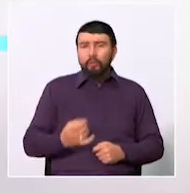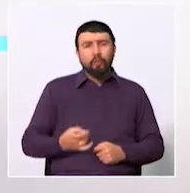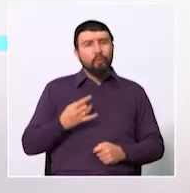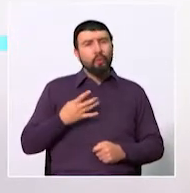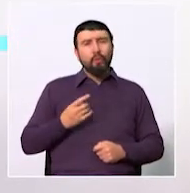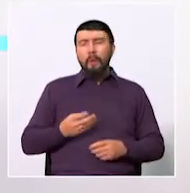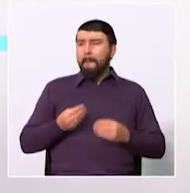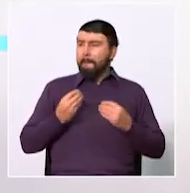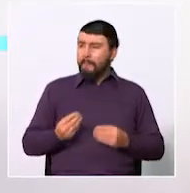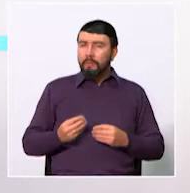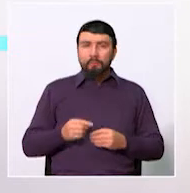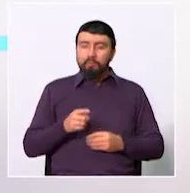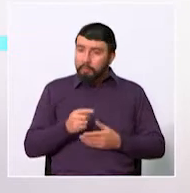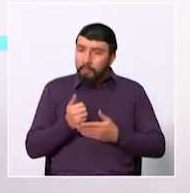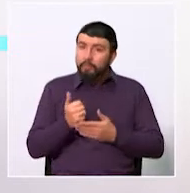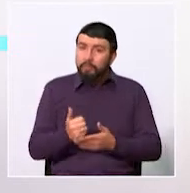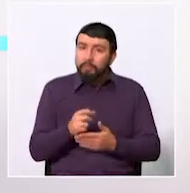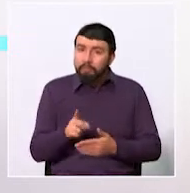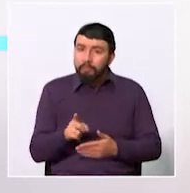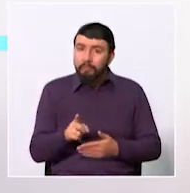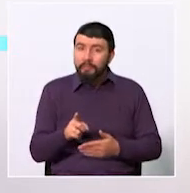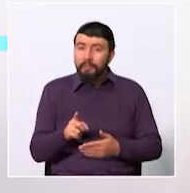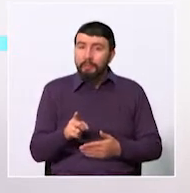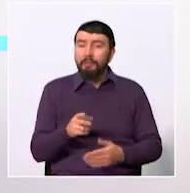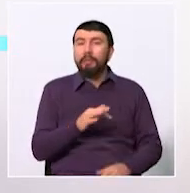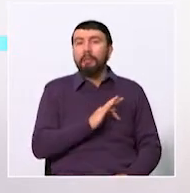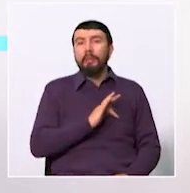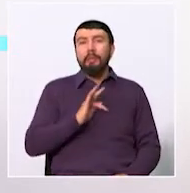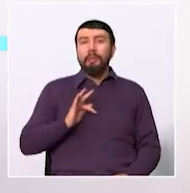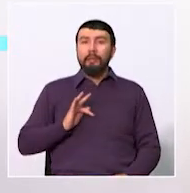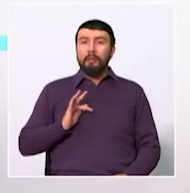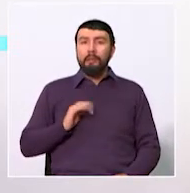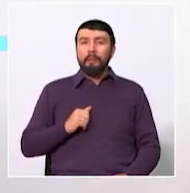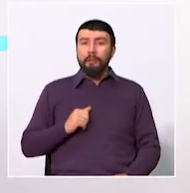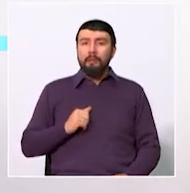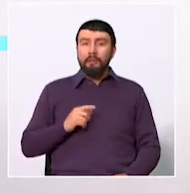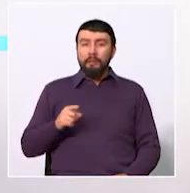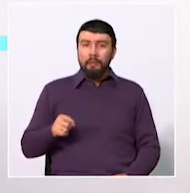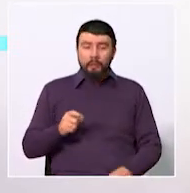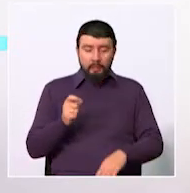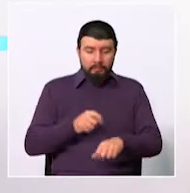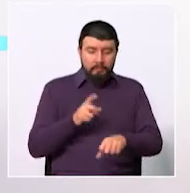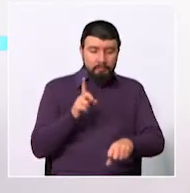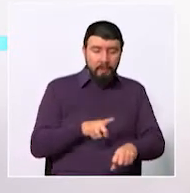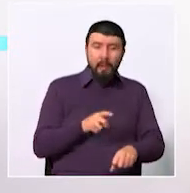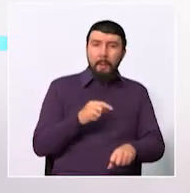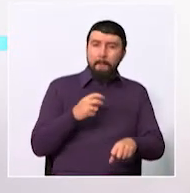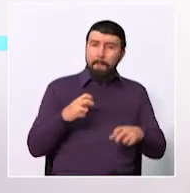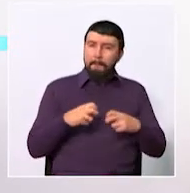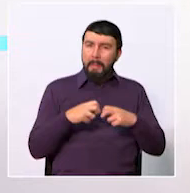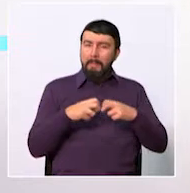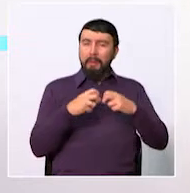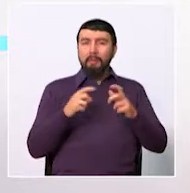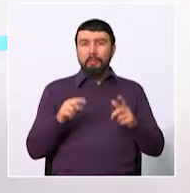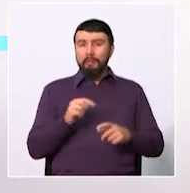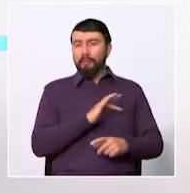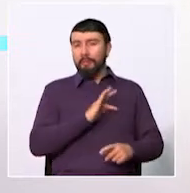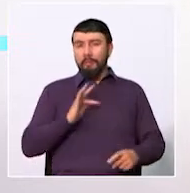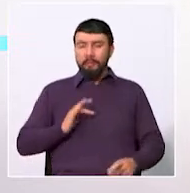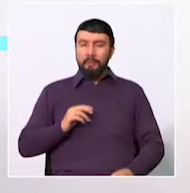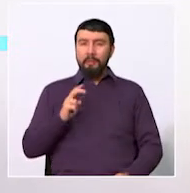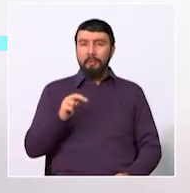casos nosotros vemos resultados maravillosos con electroacupuntura acupuntura terapia neural